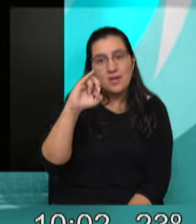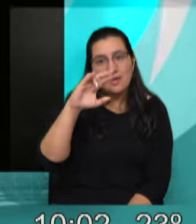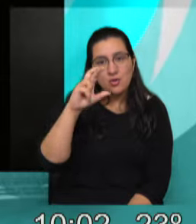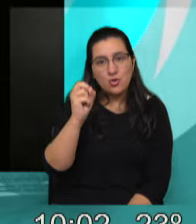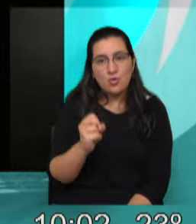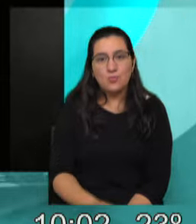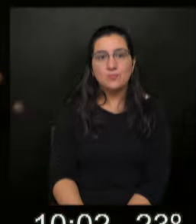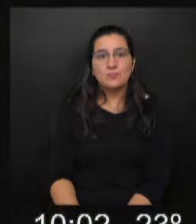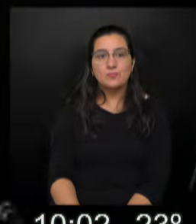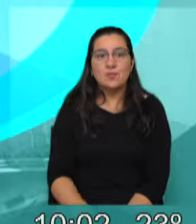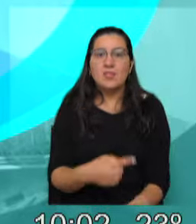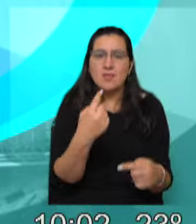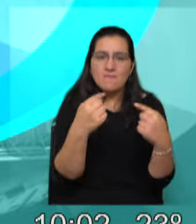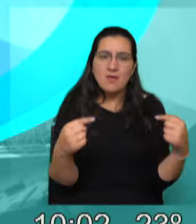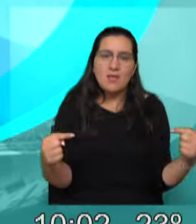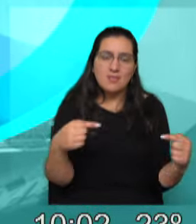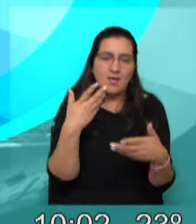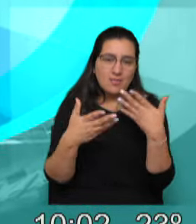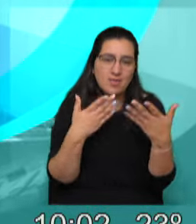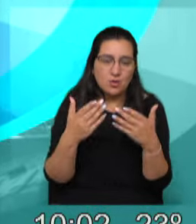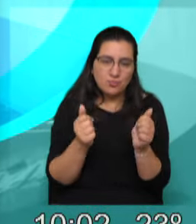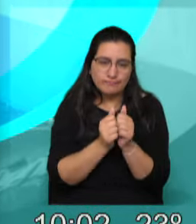las emociones,